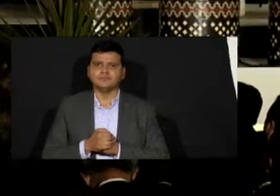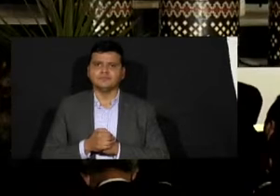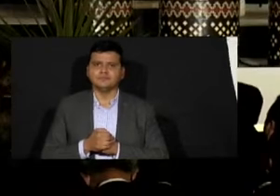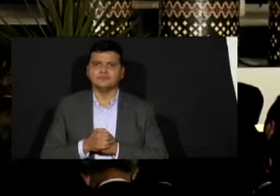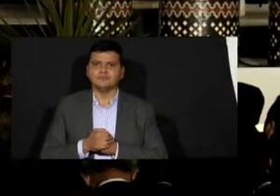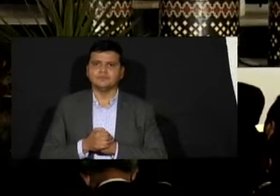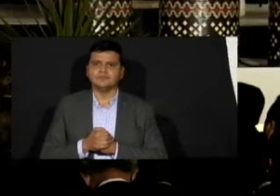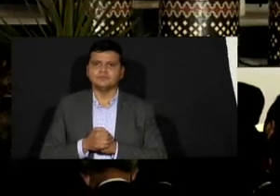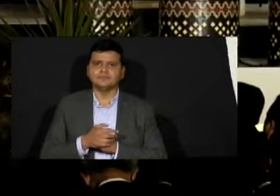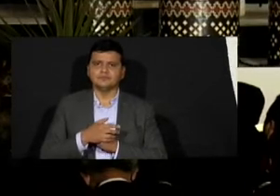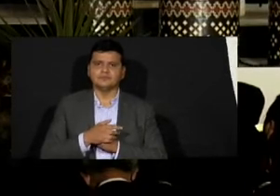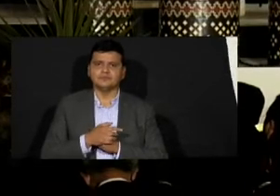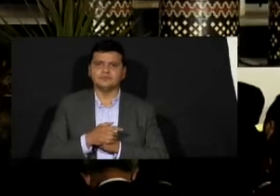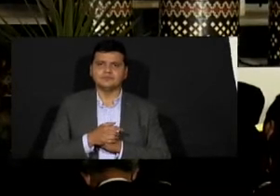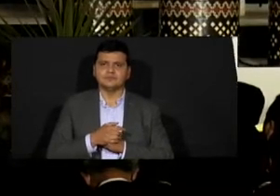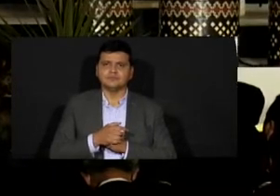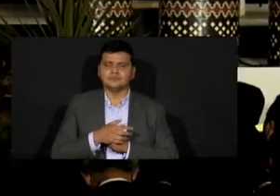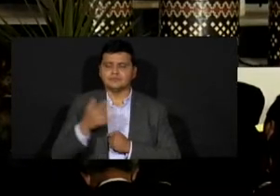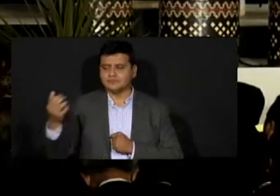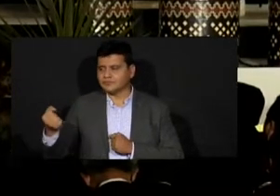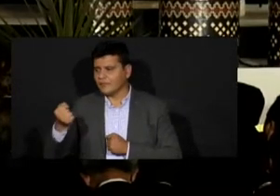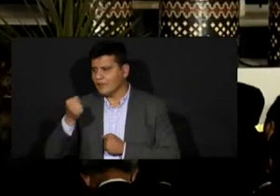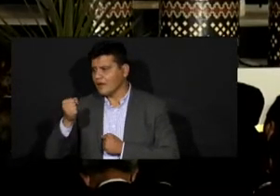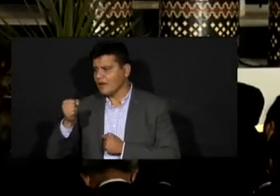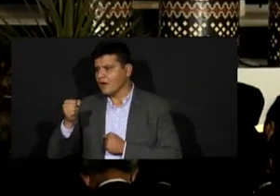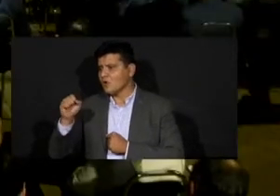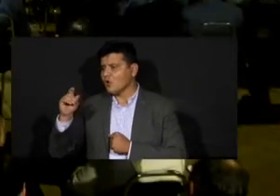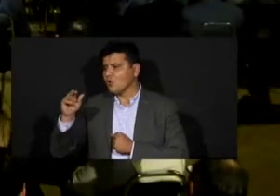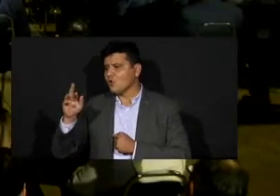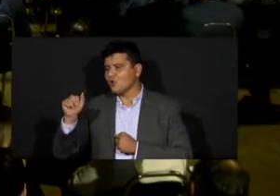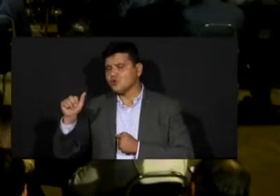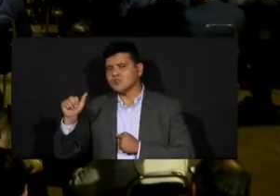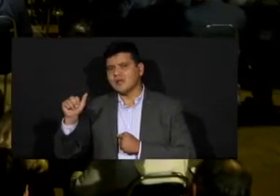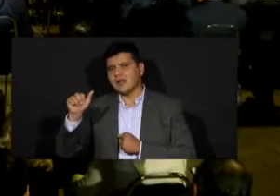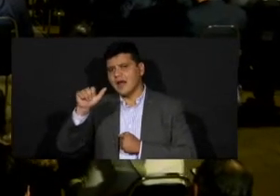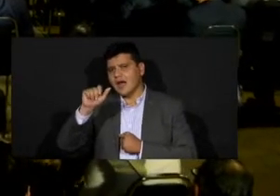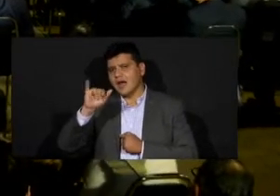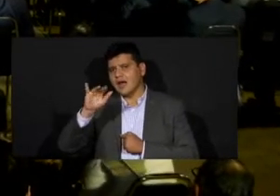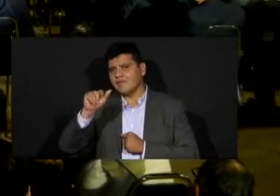El de la voz, diputado Óscar Daniel Avitia Arellanes, a favor.